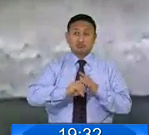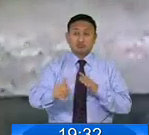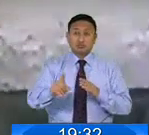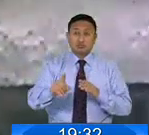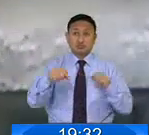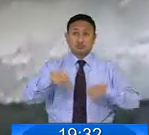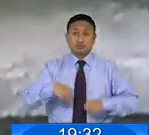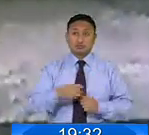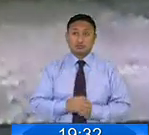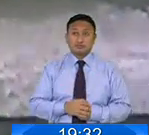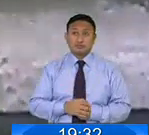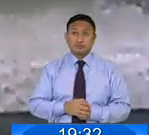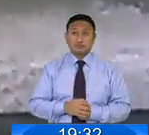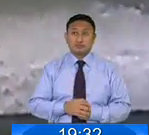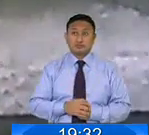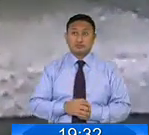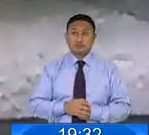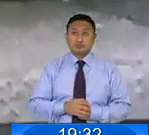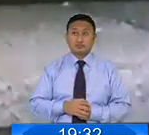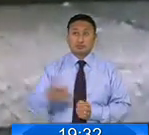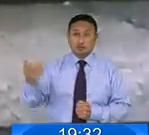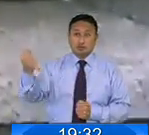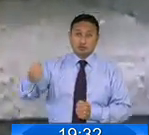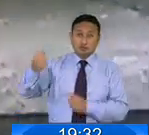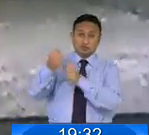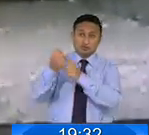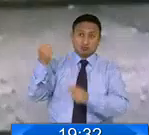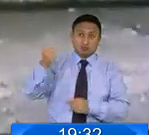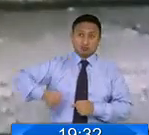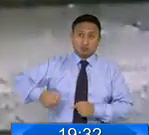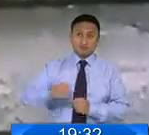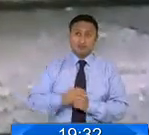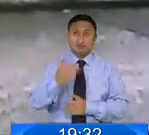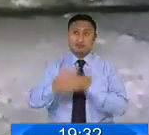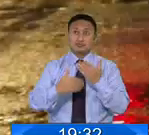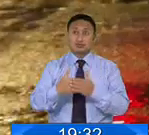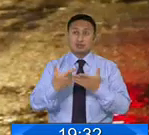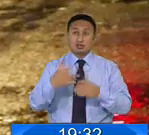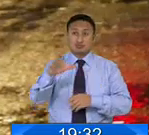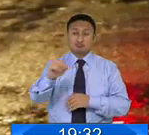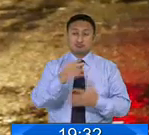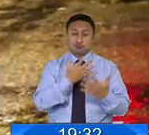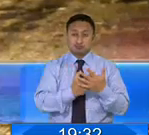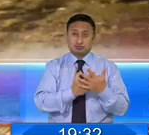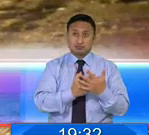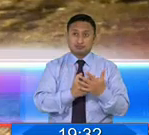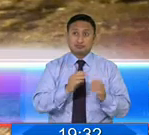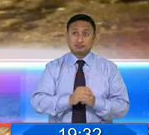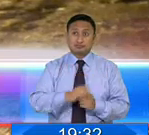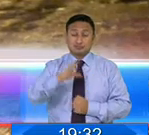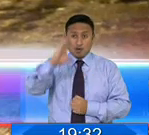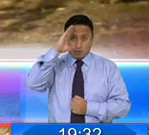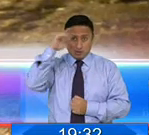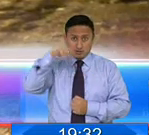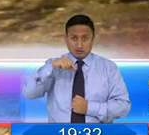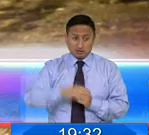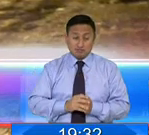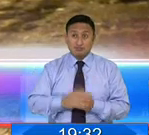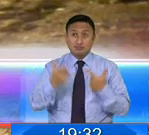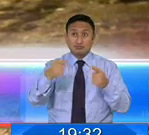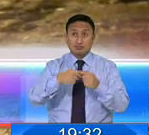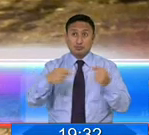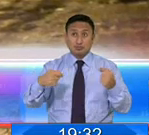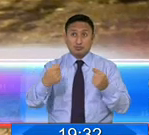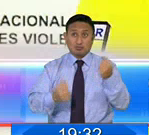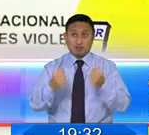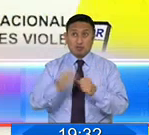lleva consigo lo que parece ser un cuchillo en la mano. Horas más tarde fue detenido, pero para evitar que la policía lo atrape, este dejó abandonado